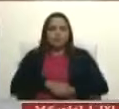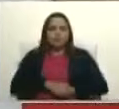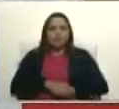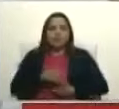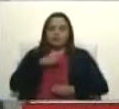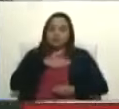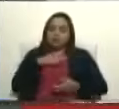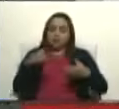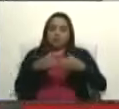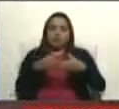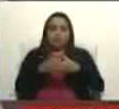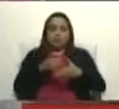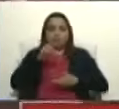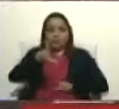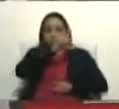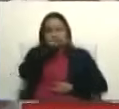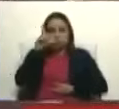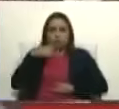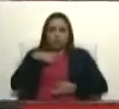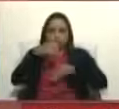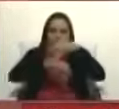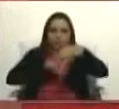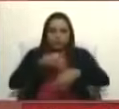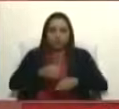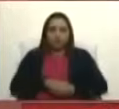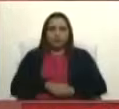mi partido. Pero eso